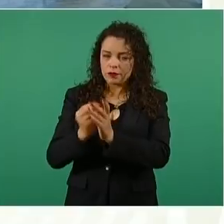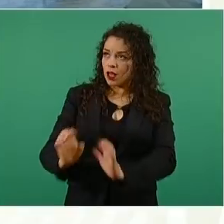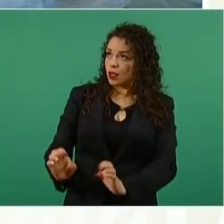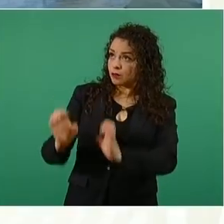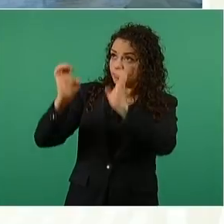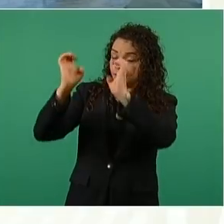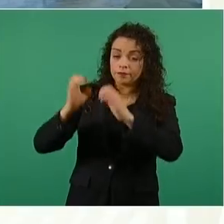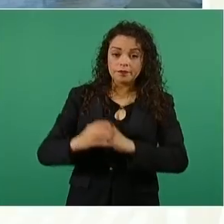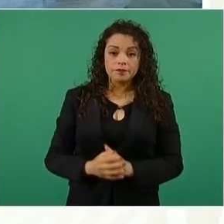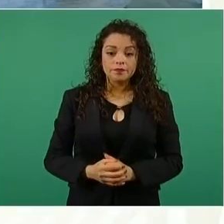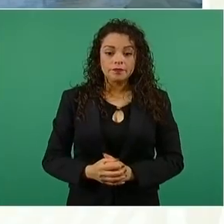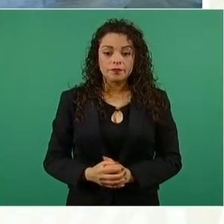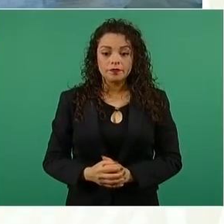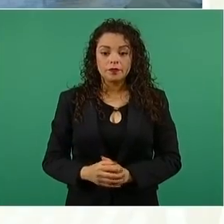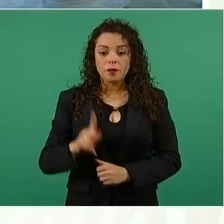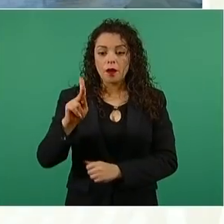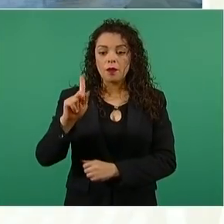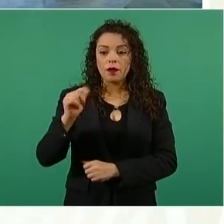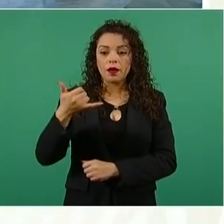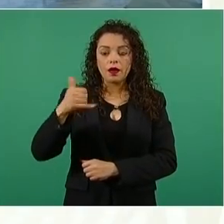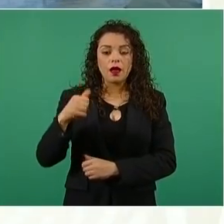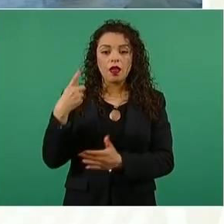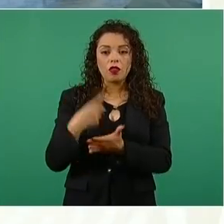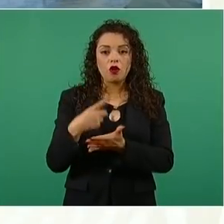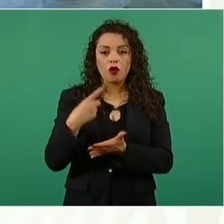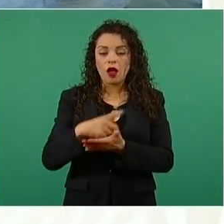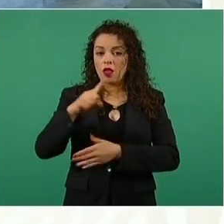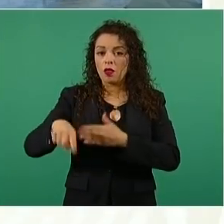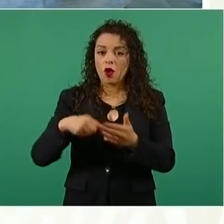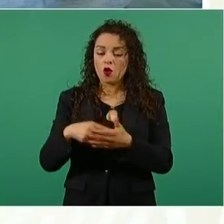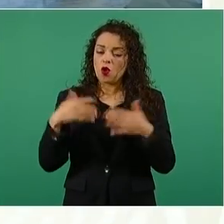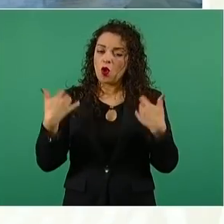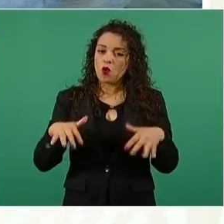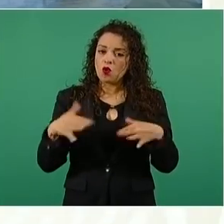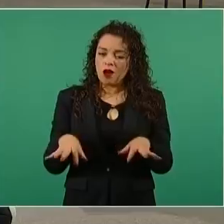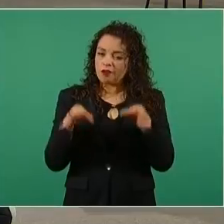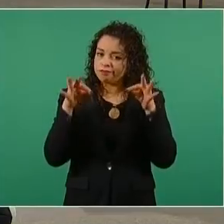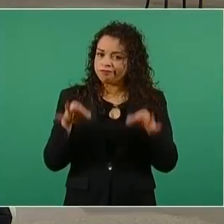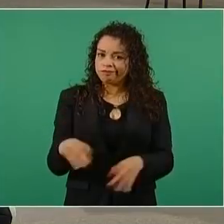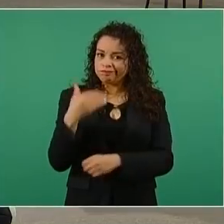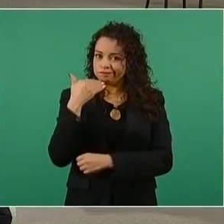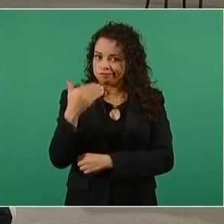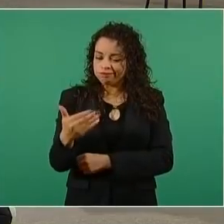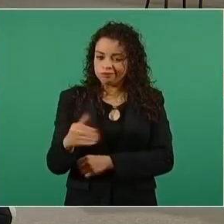está en Playa Dorada en una excelente ubicación.